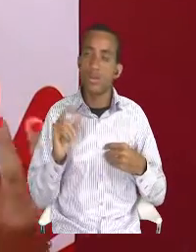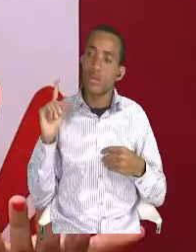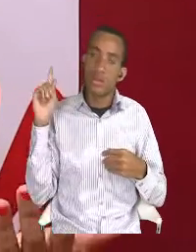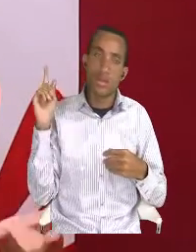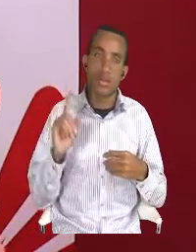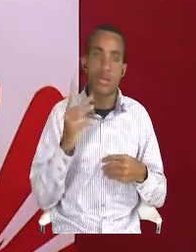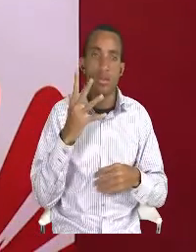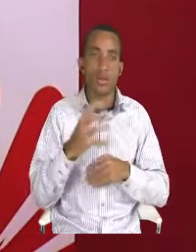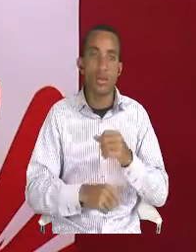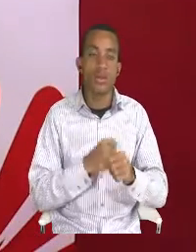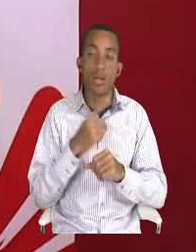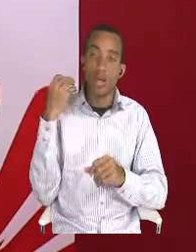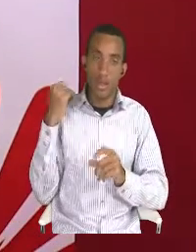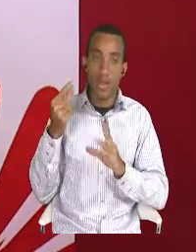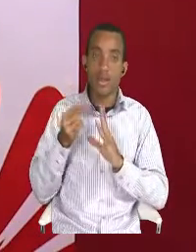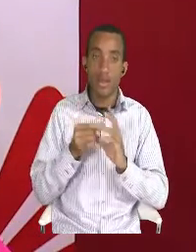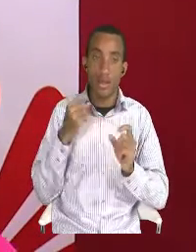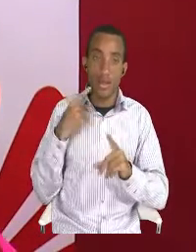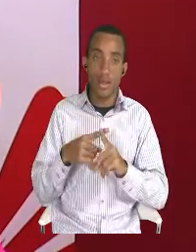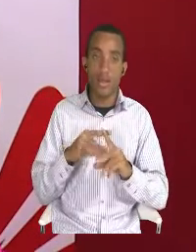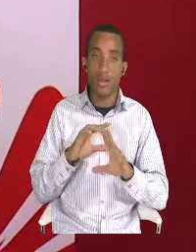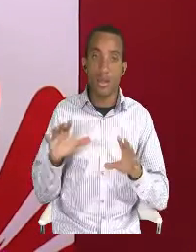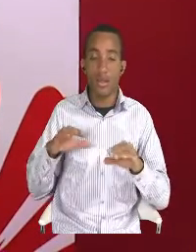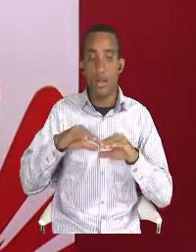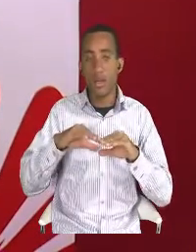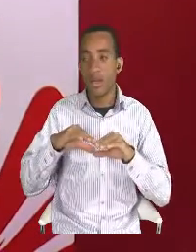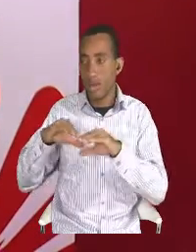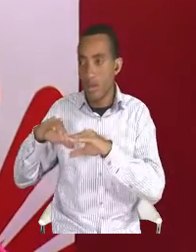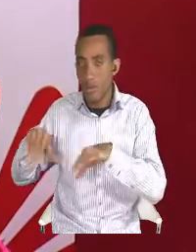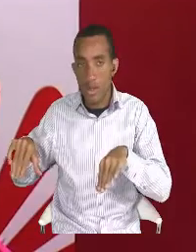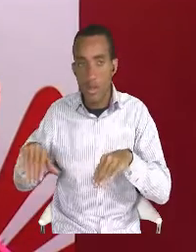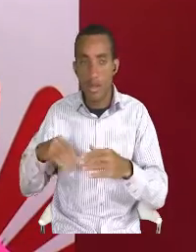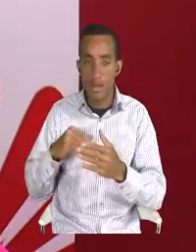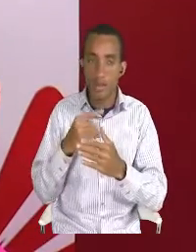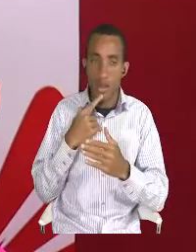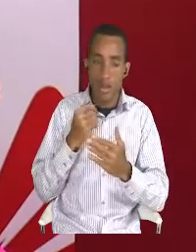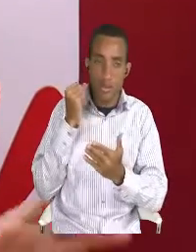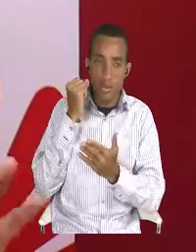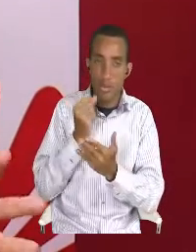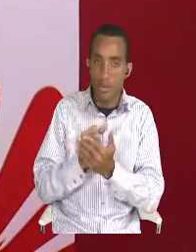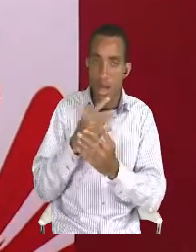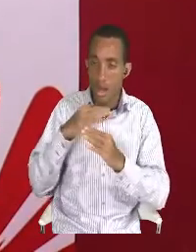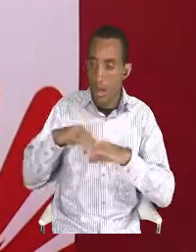era casado anteriormente, se divorció, pero no hizo la liquidación